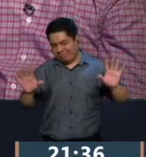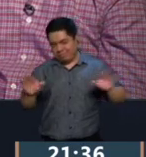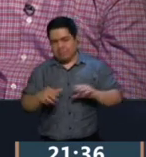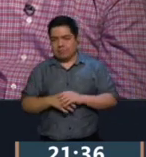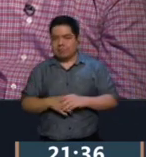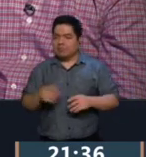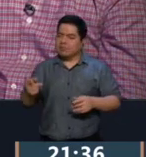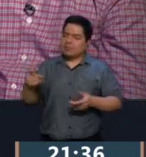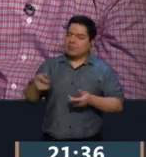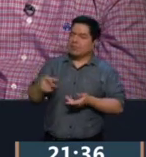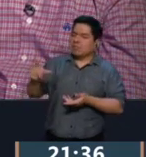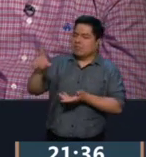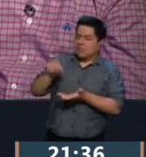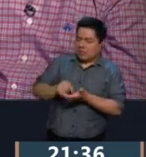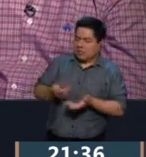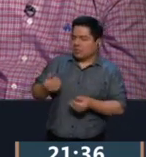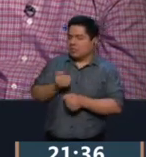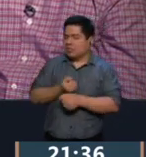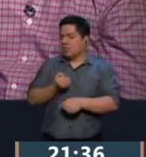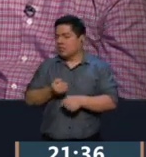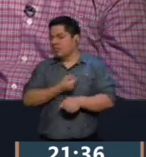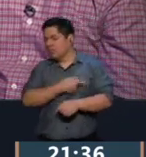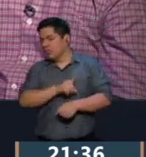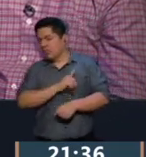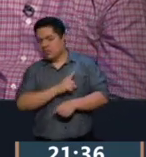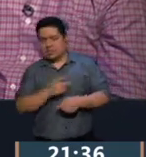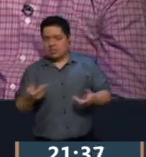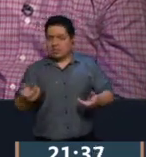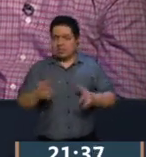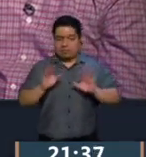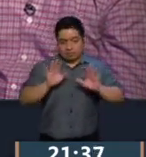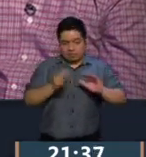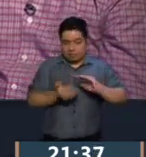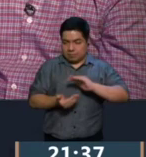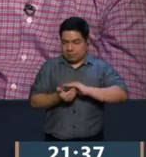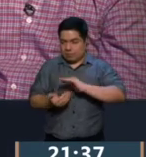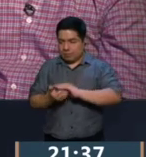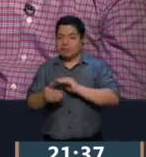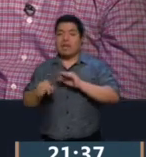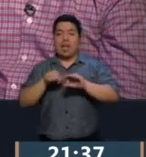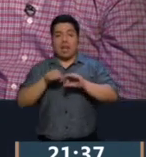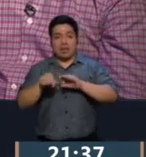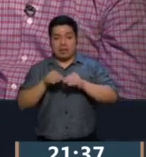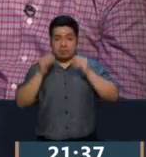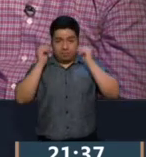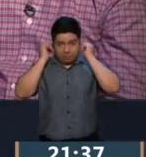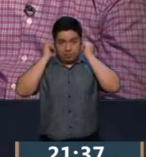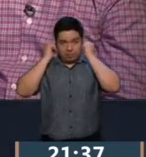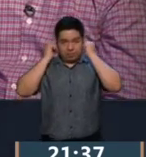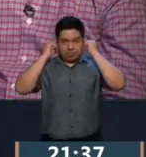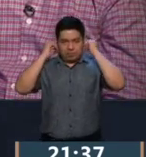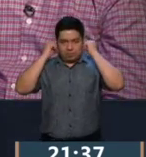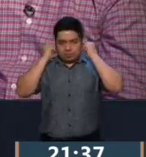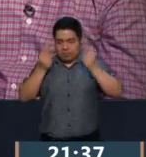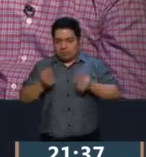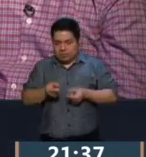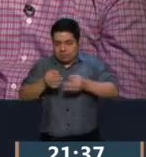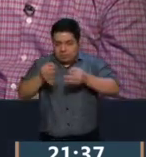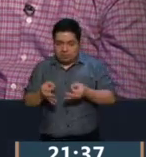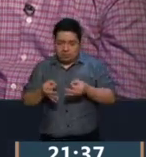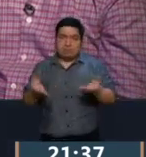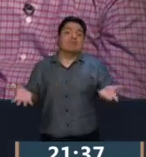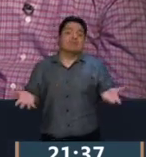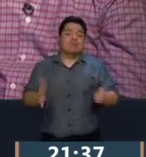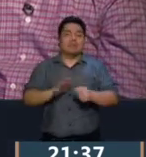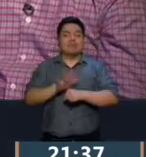las dos versiones. Lo que yo quiero decir es que lo que hace el problema falta de la es salud, evidencia. Es una mesa de trabajo técnica Coincido.